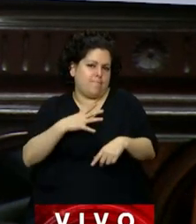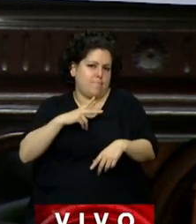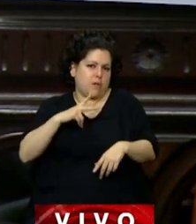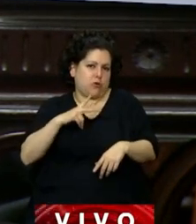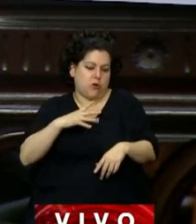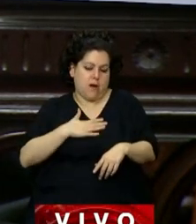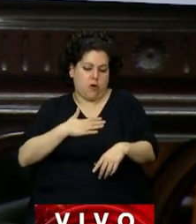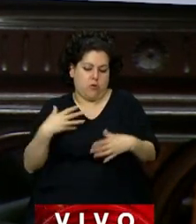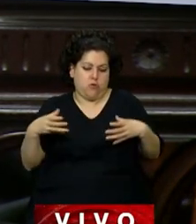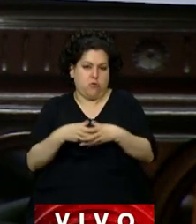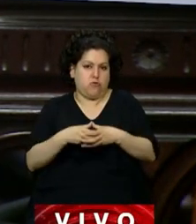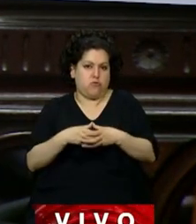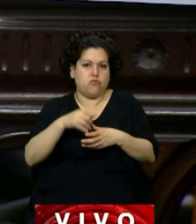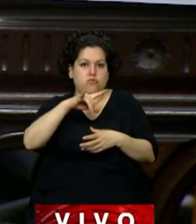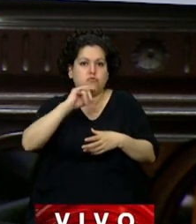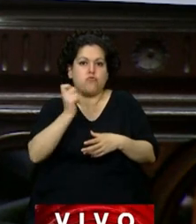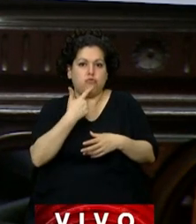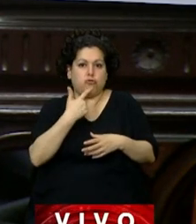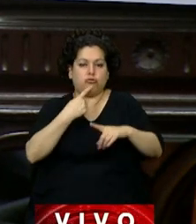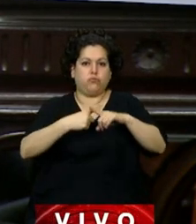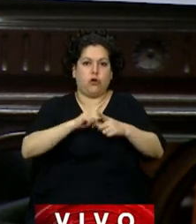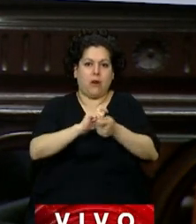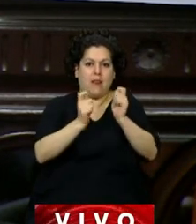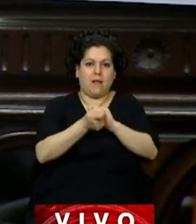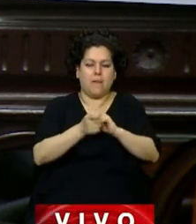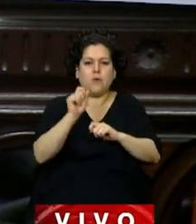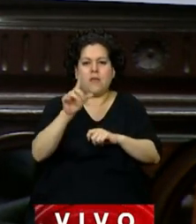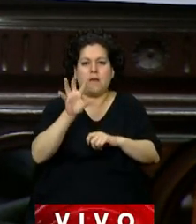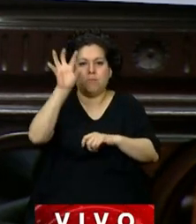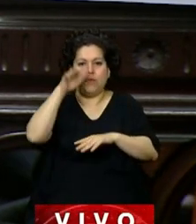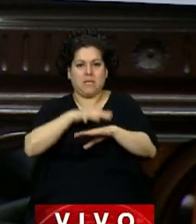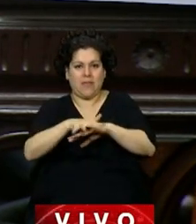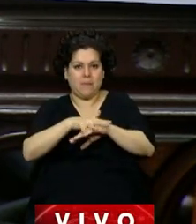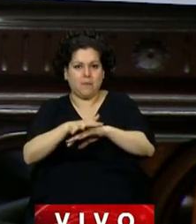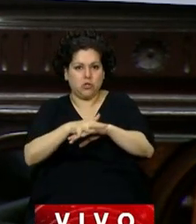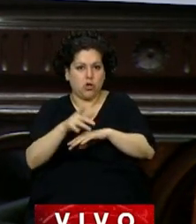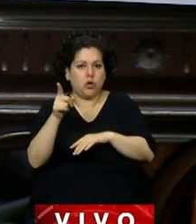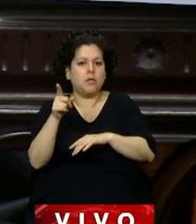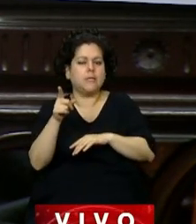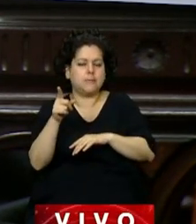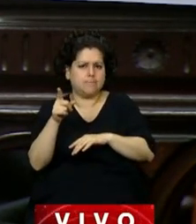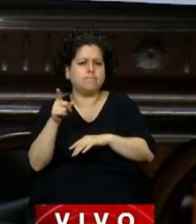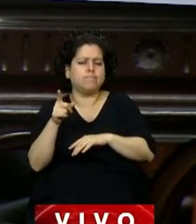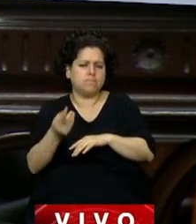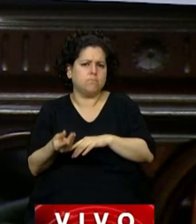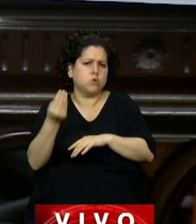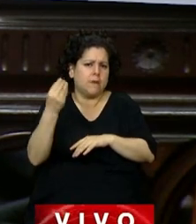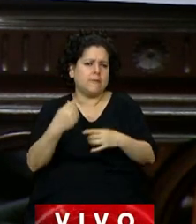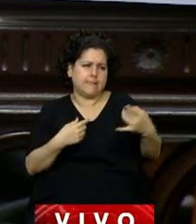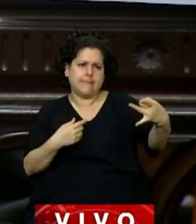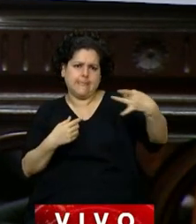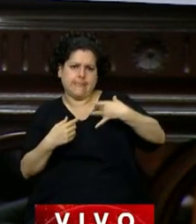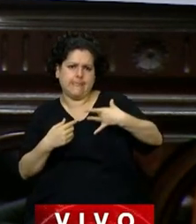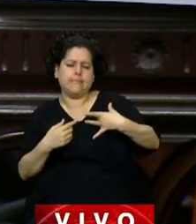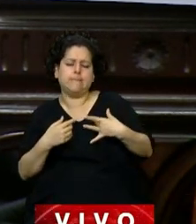quienes integramos el bloque de Juntos por el Cambio de la provincia de Misiones, ataques, no diría descalificaciones,